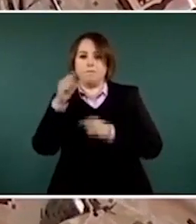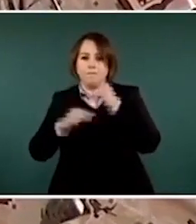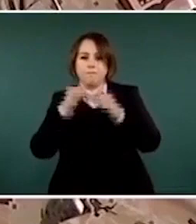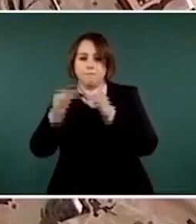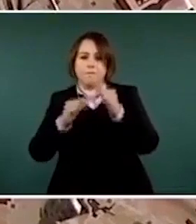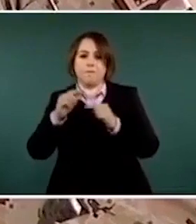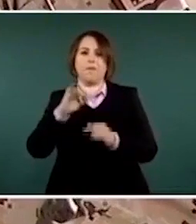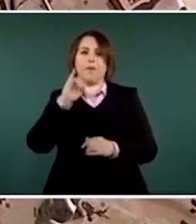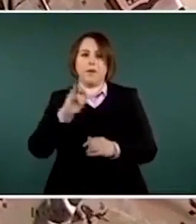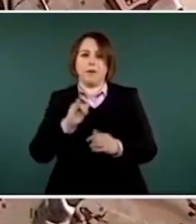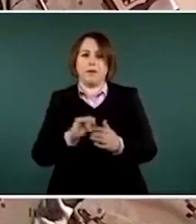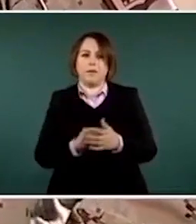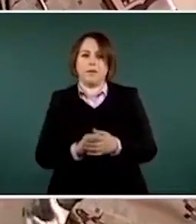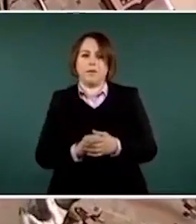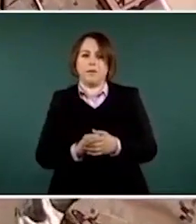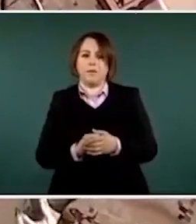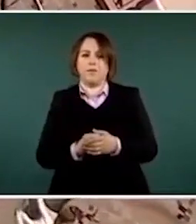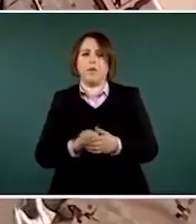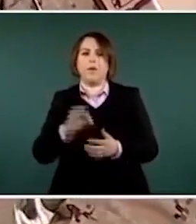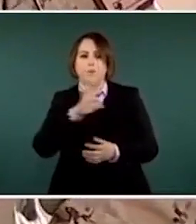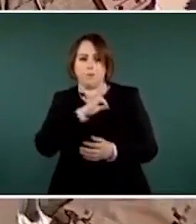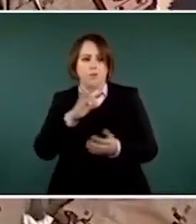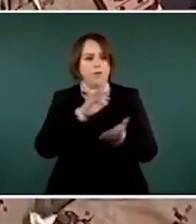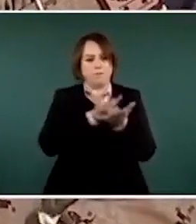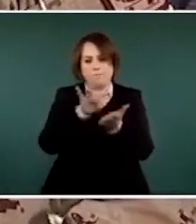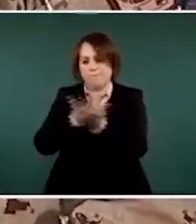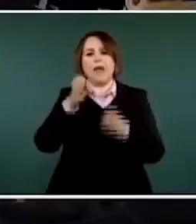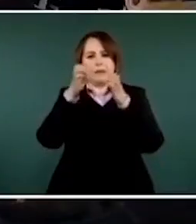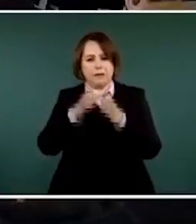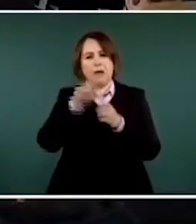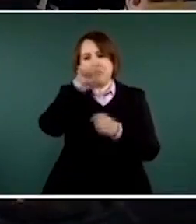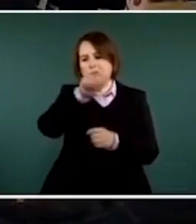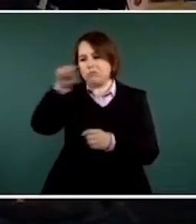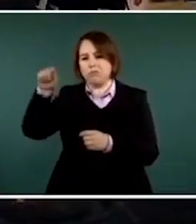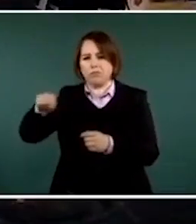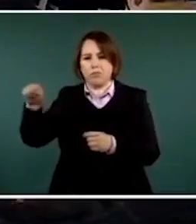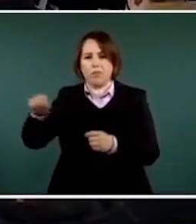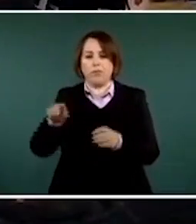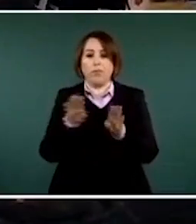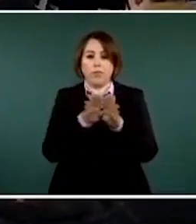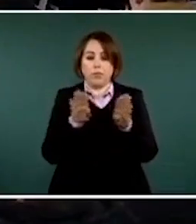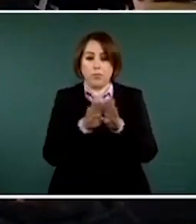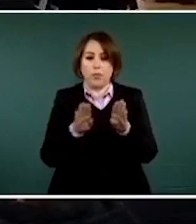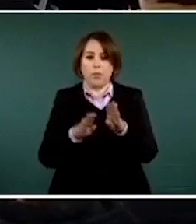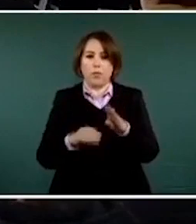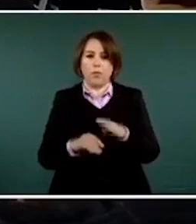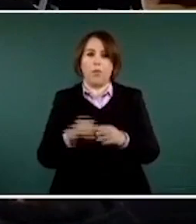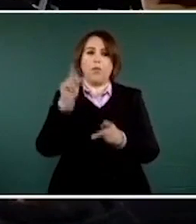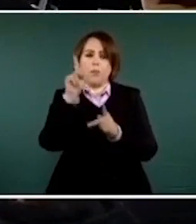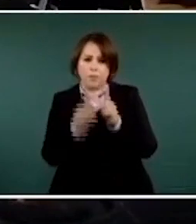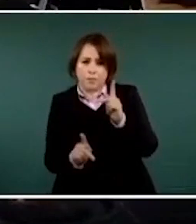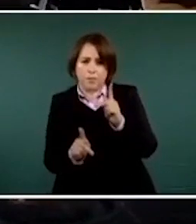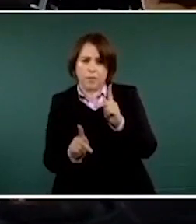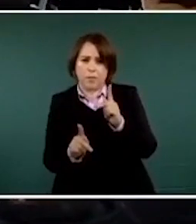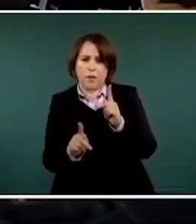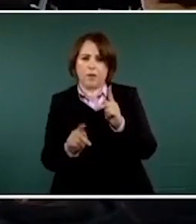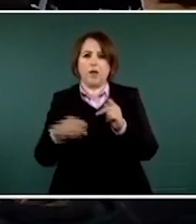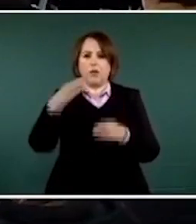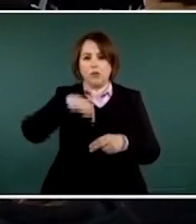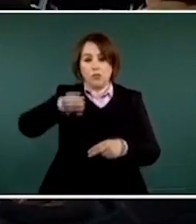Juárez que este proyecto forma parte de la estrategia en contra de la delincuencia que se tiene en el país. Parte de la